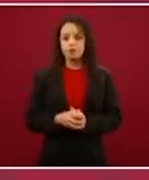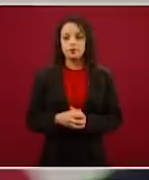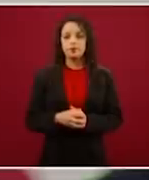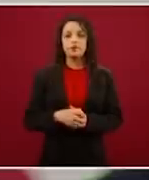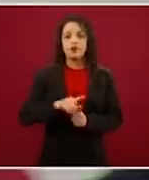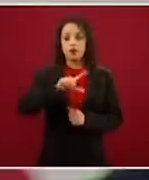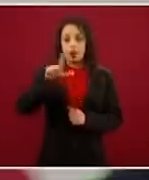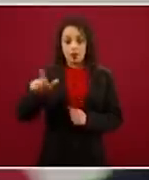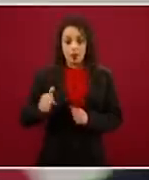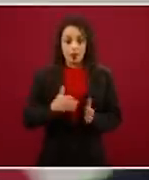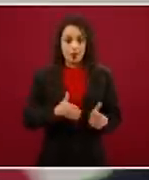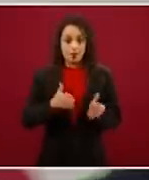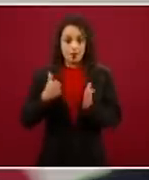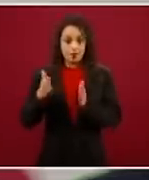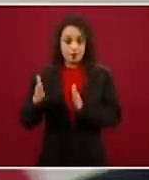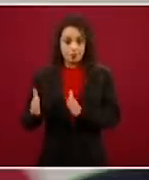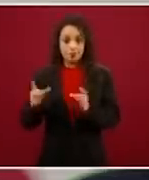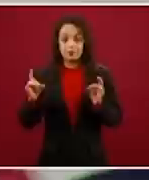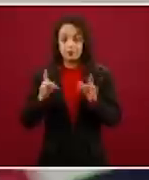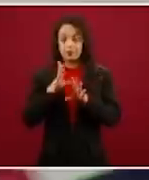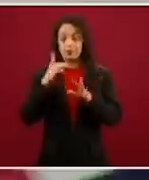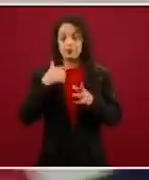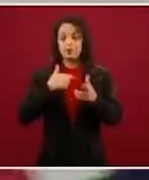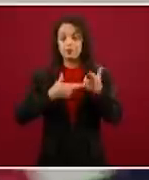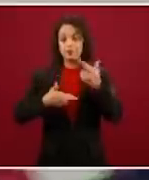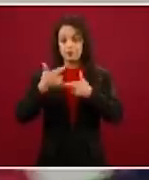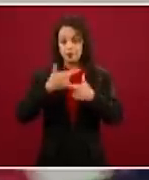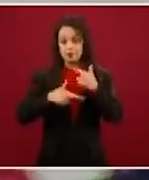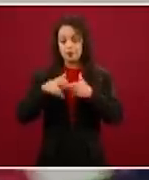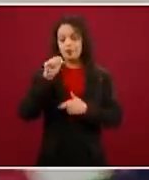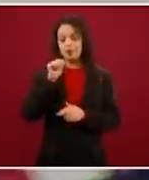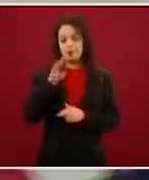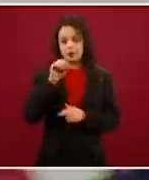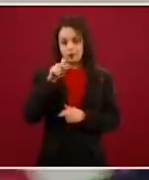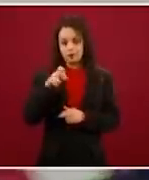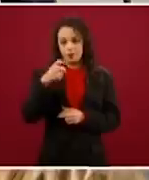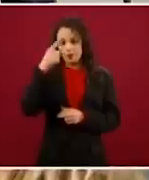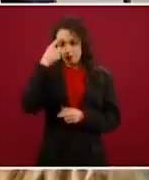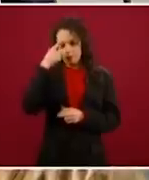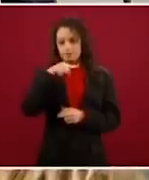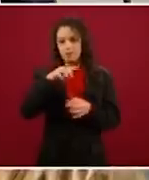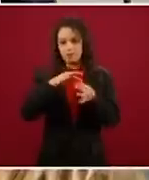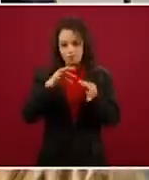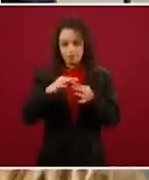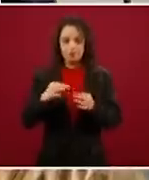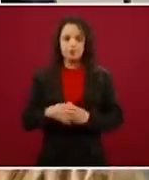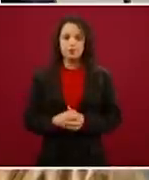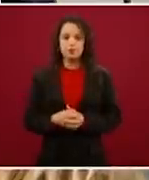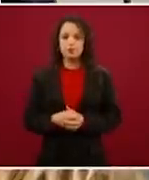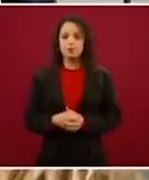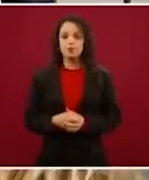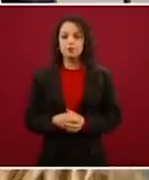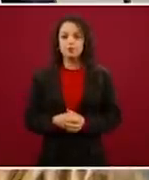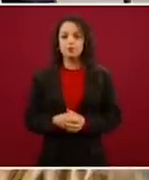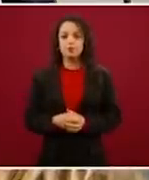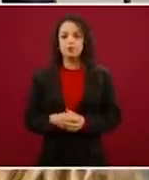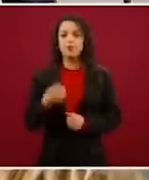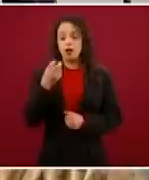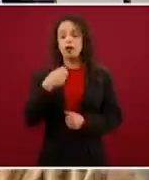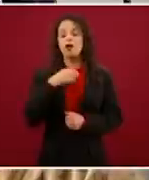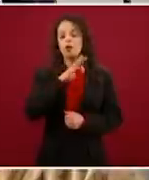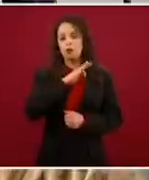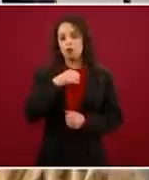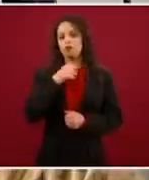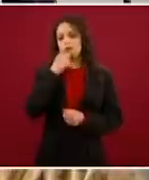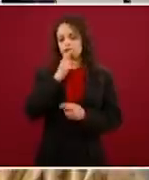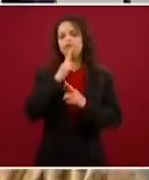si ya tengo que regresar a Bavispe, al amor, eso es lo que te puedo comentar. Y se